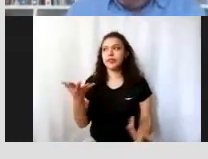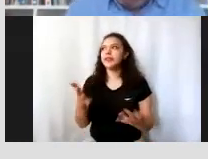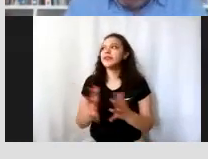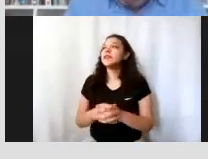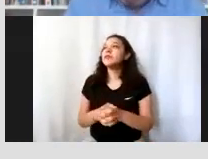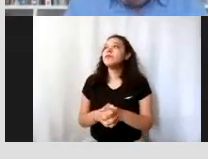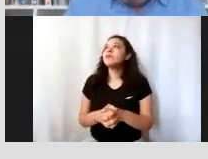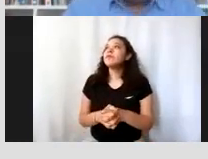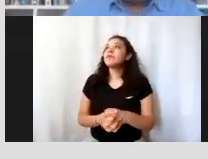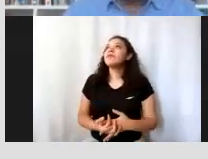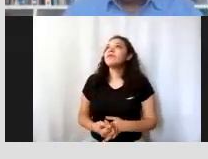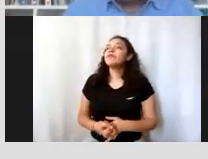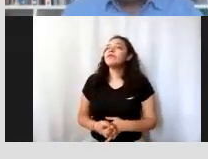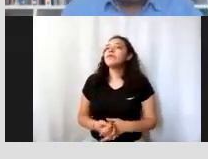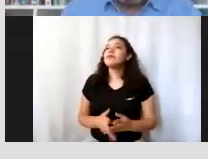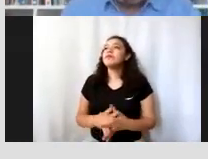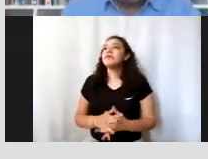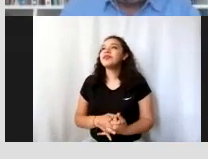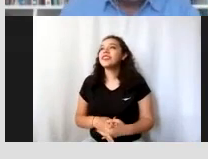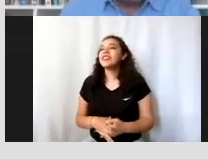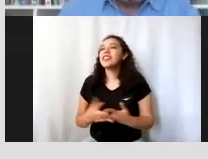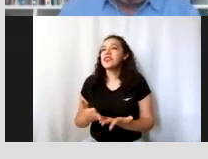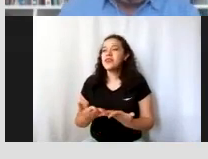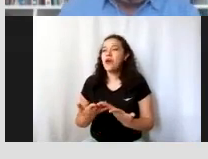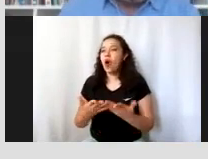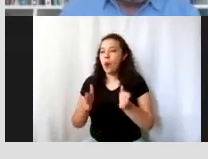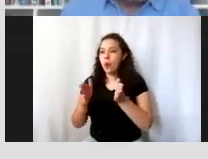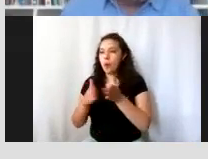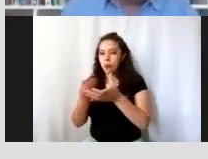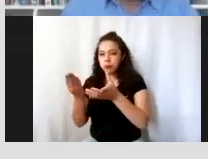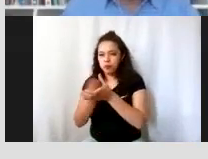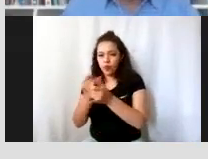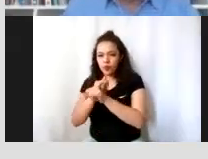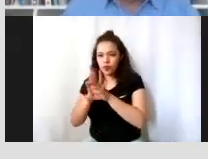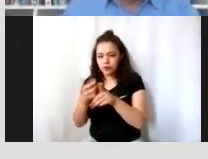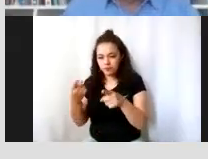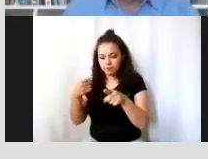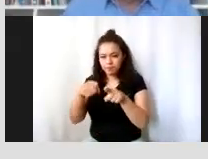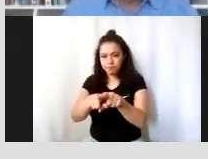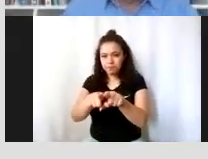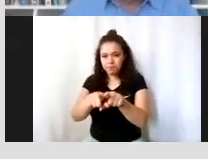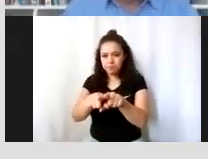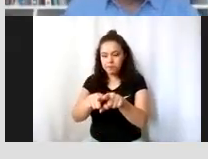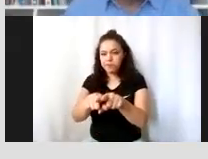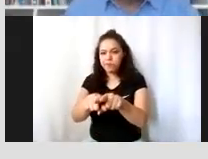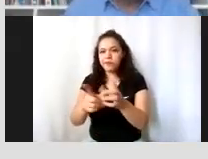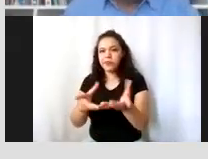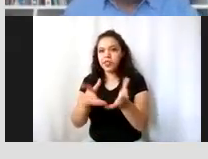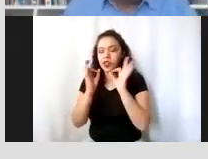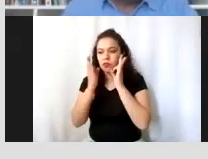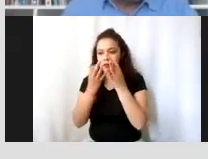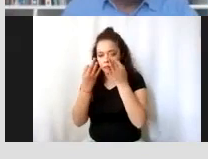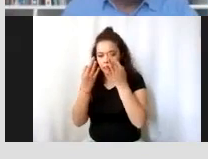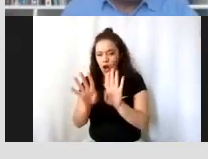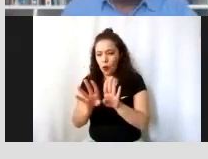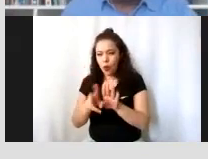es que al ser expedientes paralelos, de manera, digamos, estricta, ya